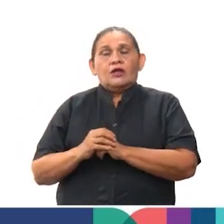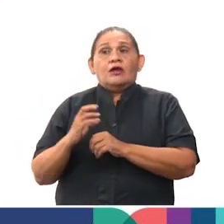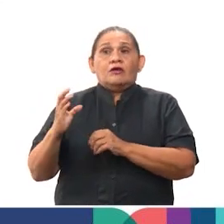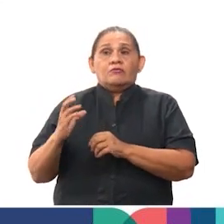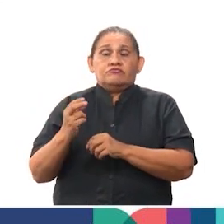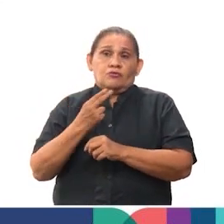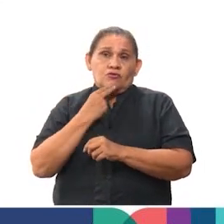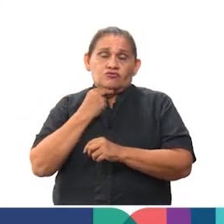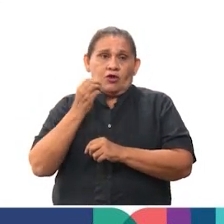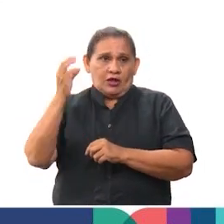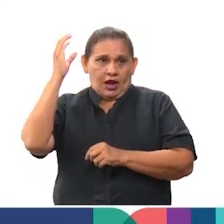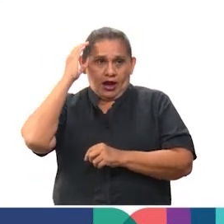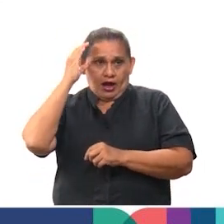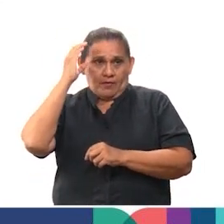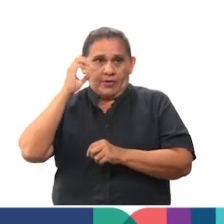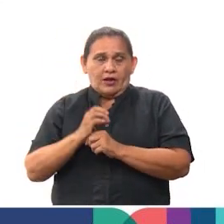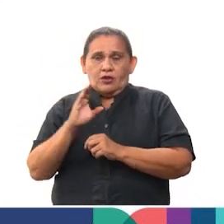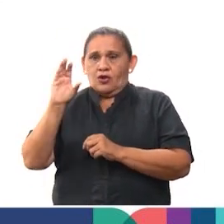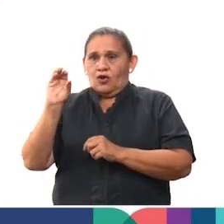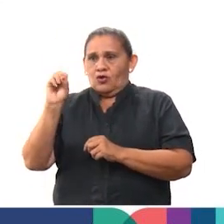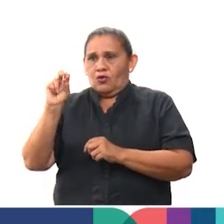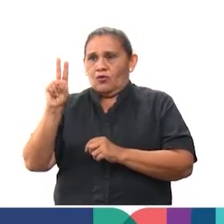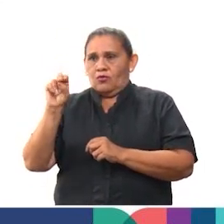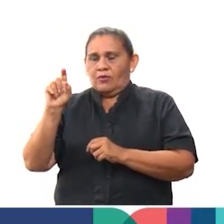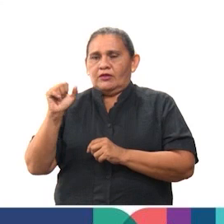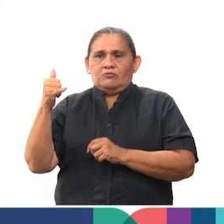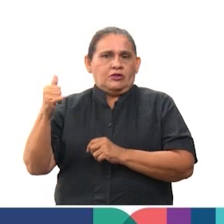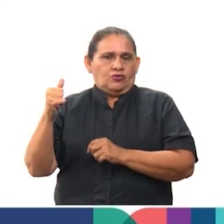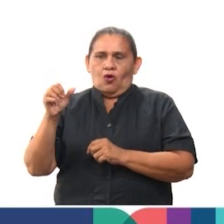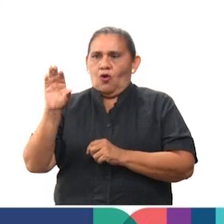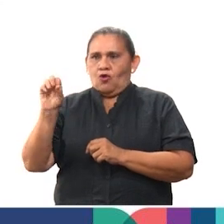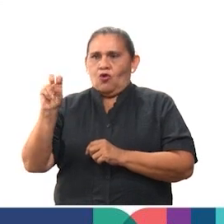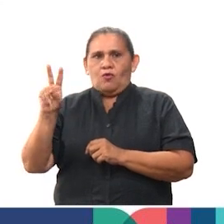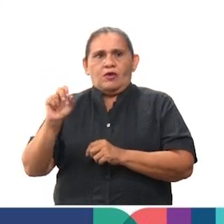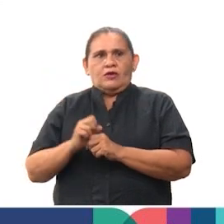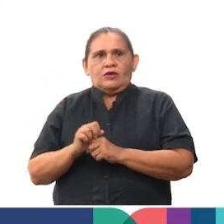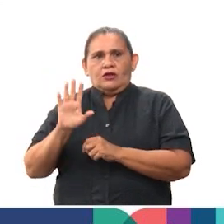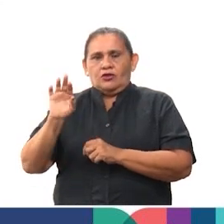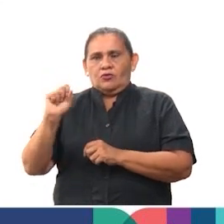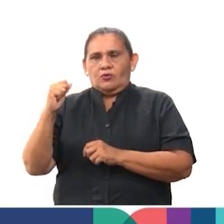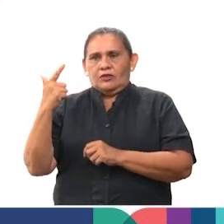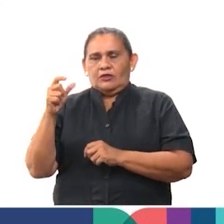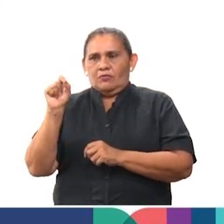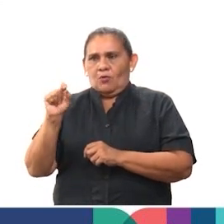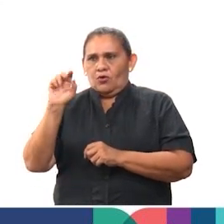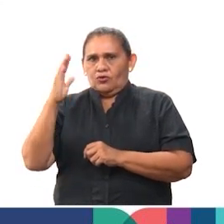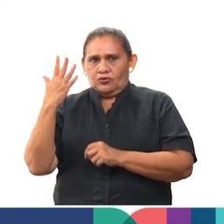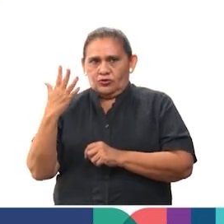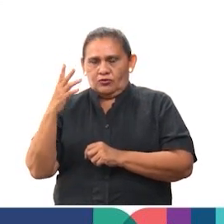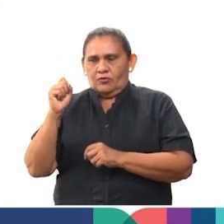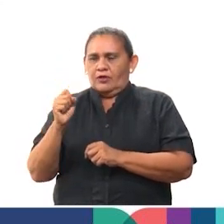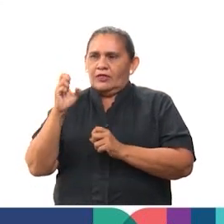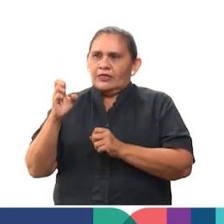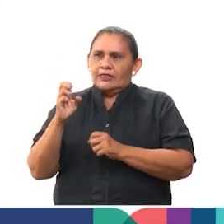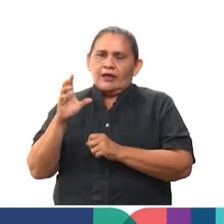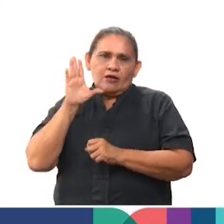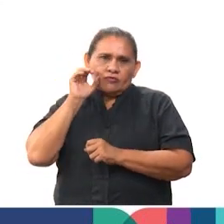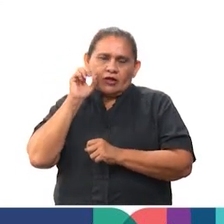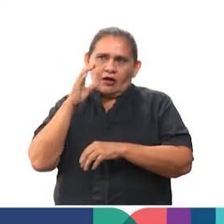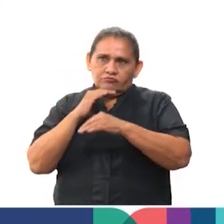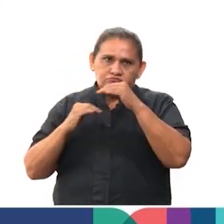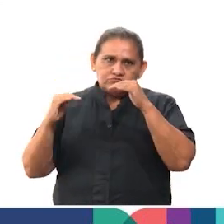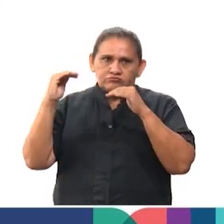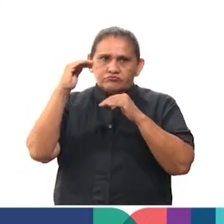57.5%, chacancañanil tubinunacal. Leucama el cojano hospital y chile pisquina, waka kete kietel